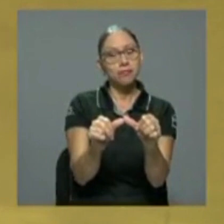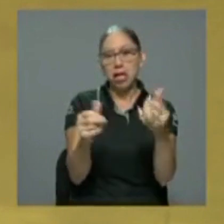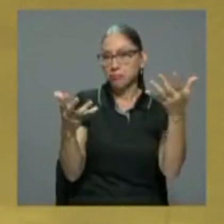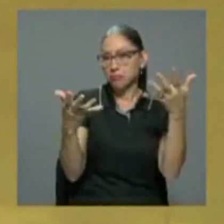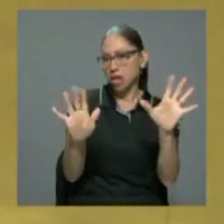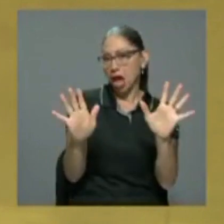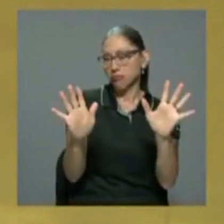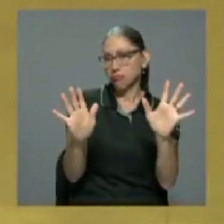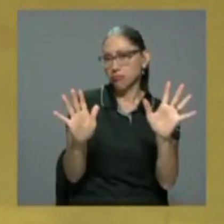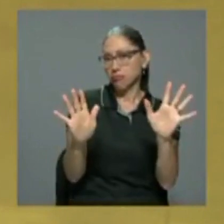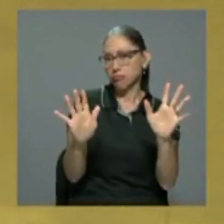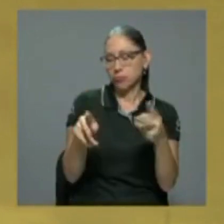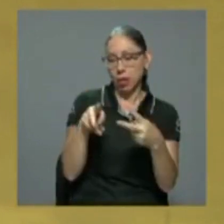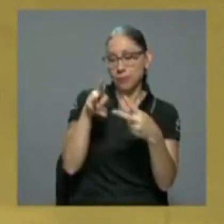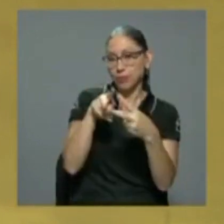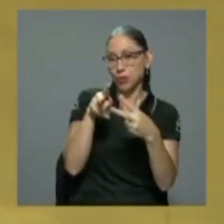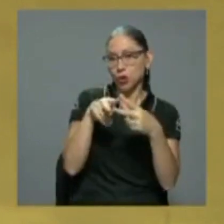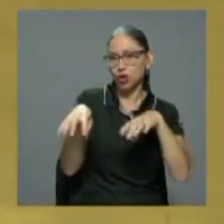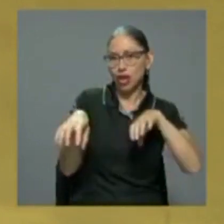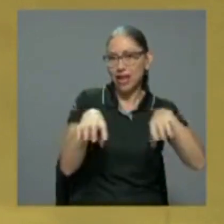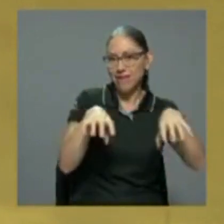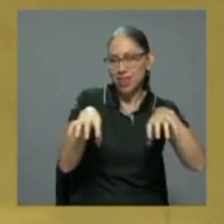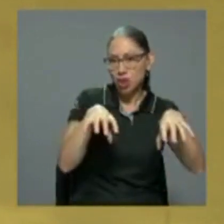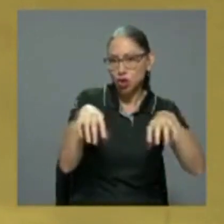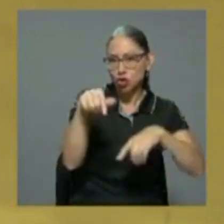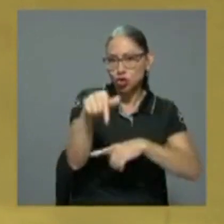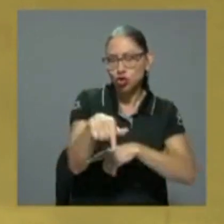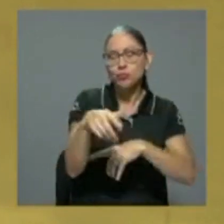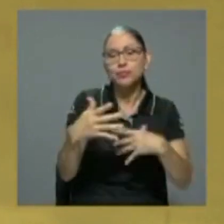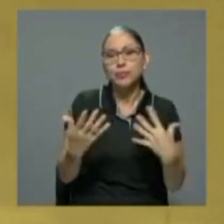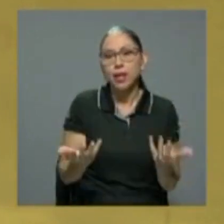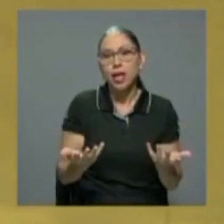Ya tenemos 2 eventos en los cuales